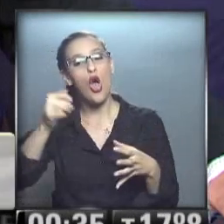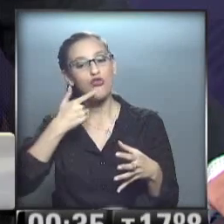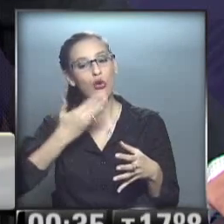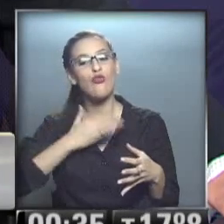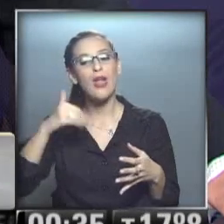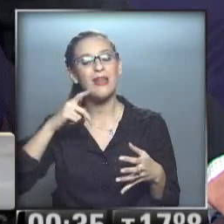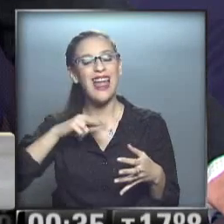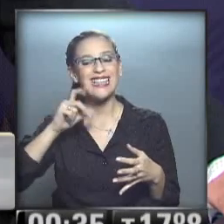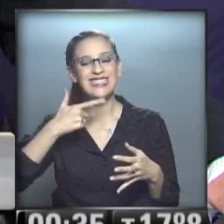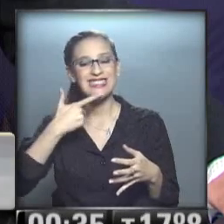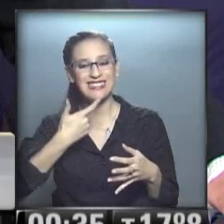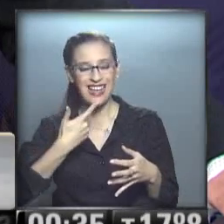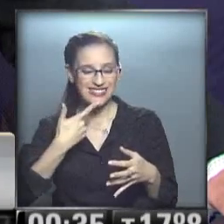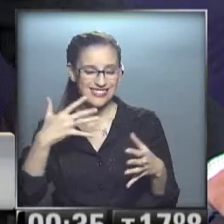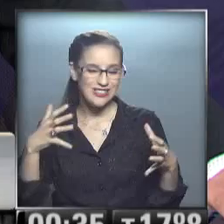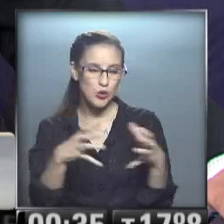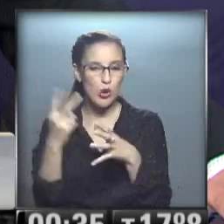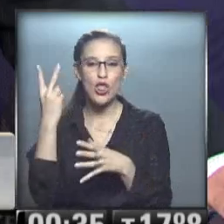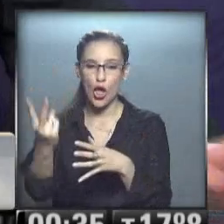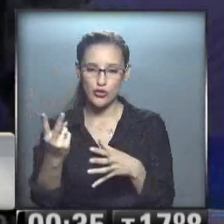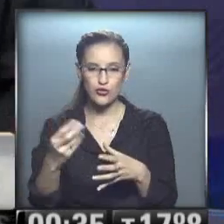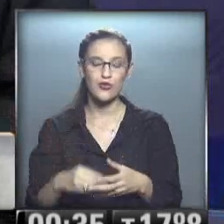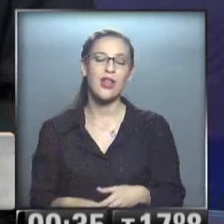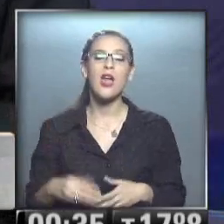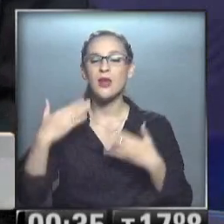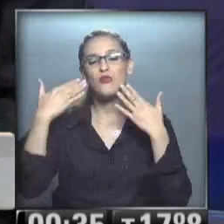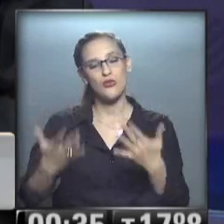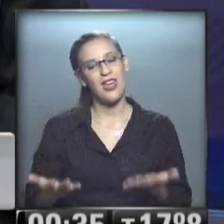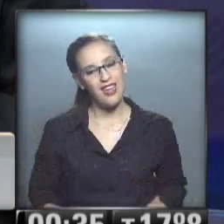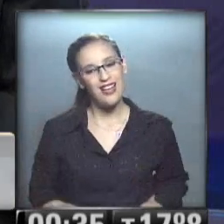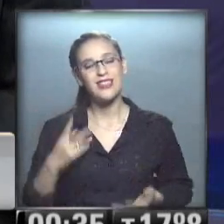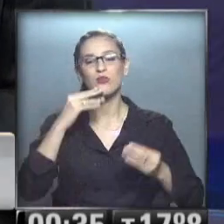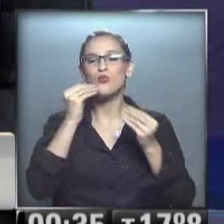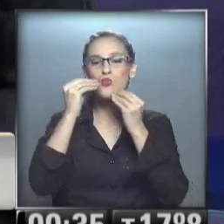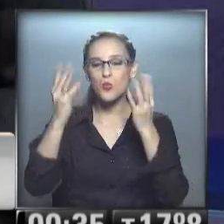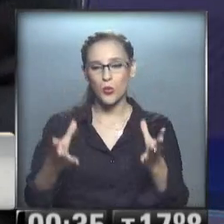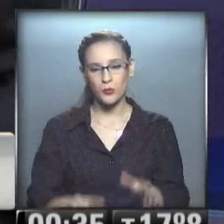la de mañana en el hipódromo de Pajaritos Bravos, muchachitos. Muchísimas gracias, Gaby. Un beso grande.